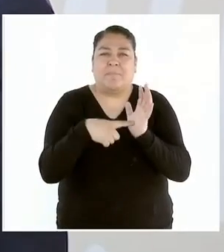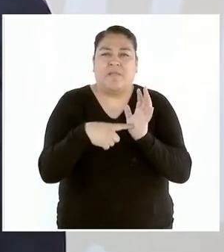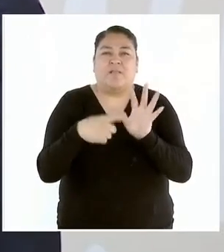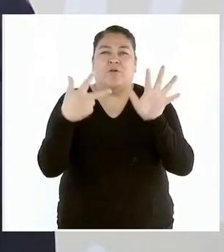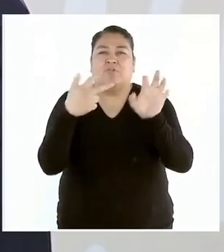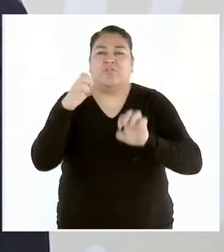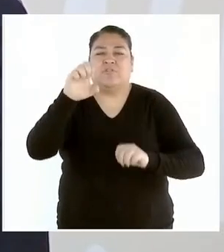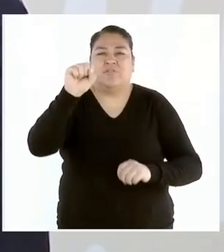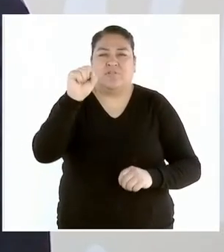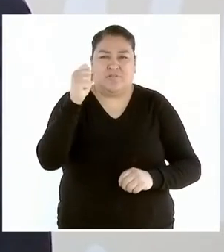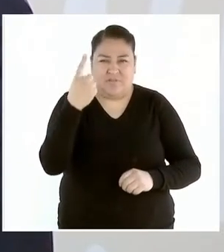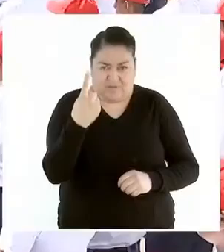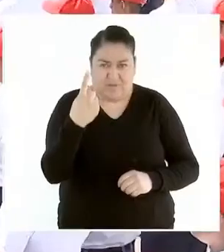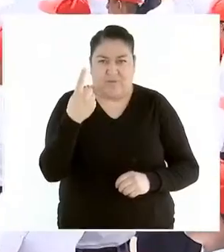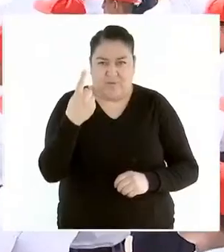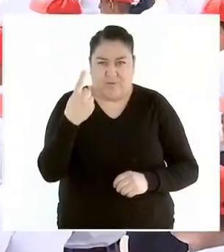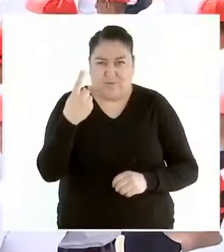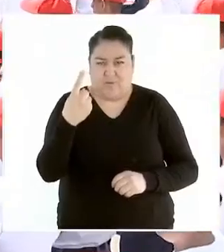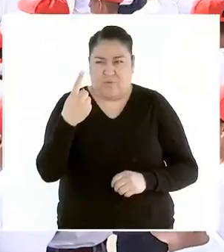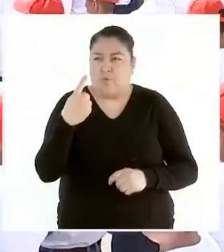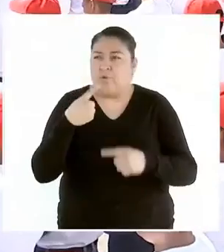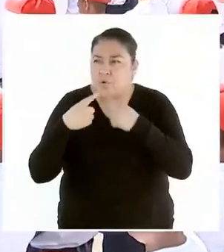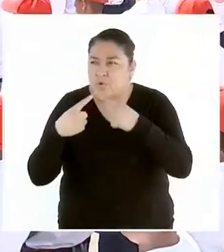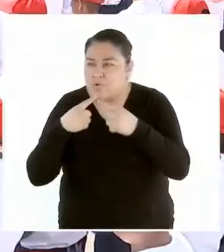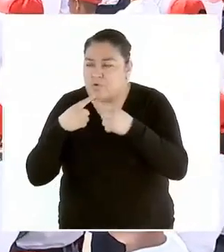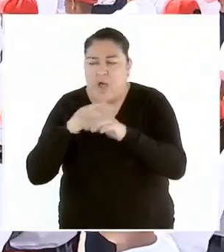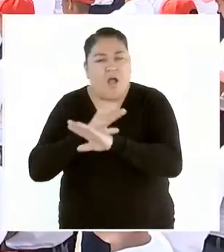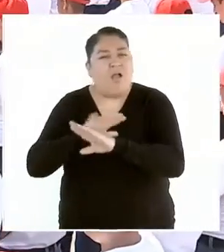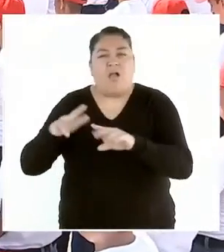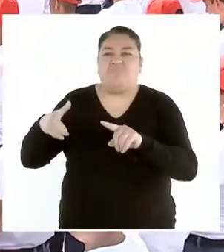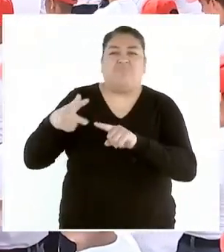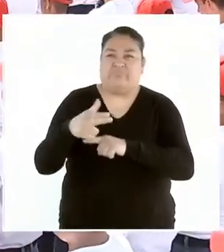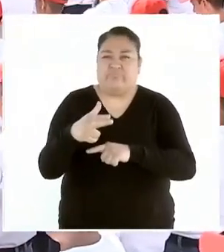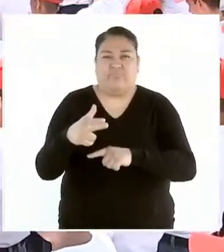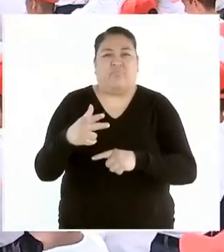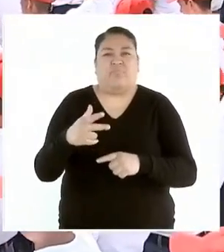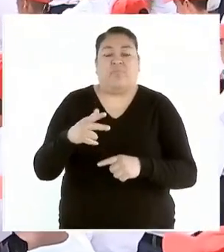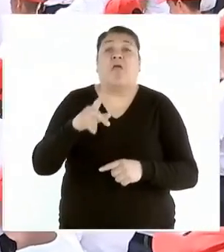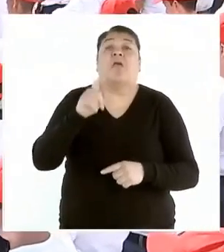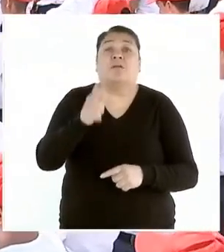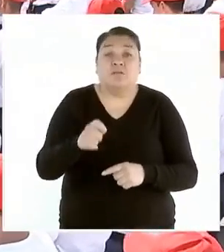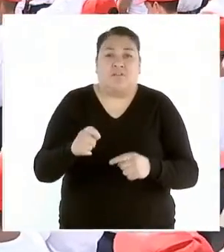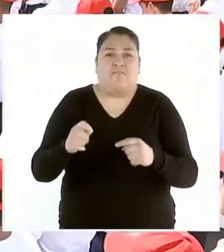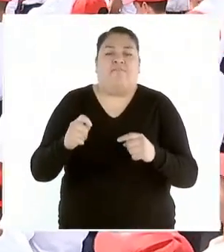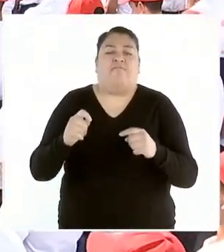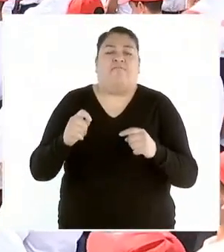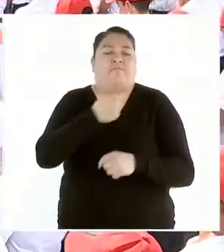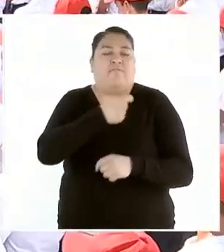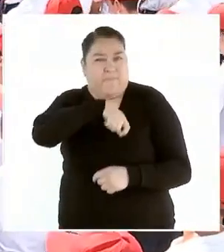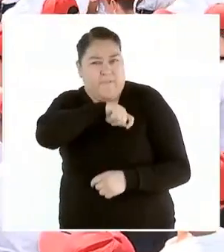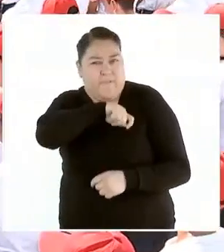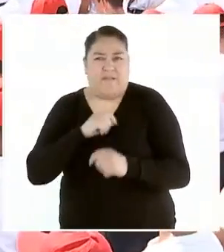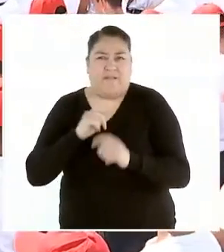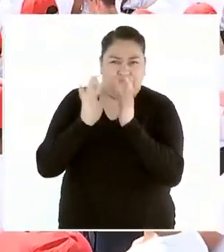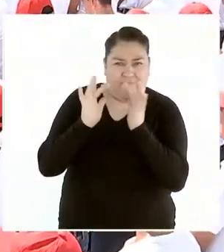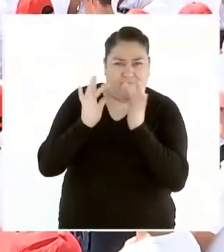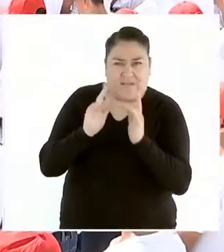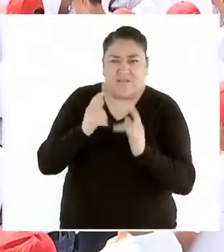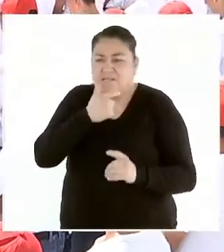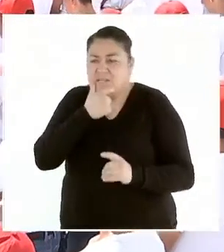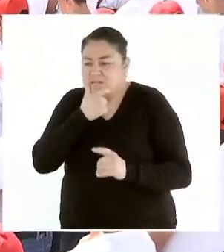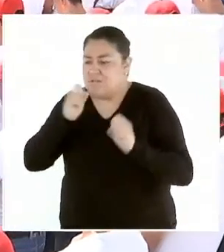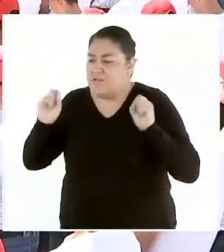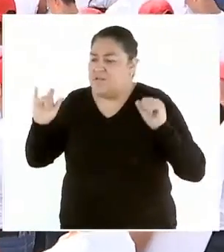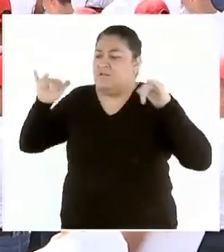1861 los representantes de españa francia e inglaterra se reunieron en